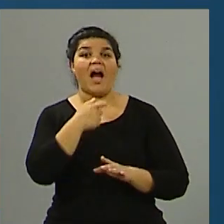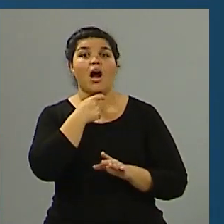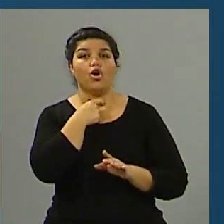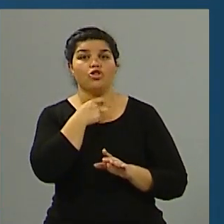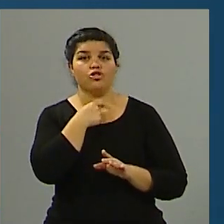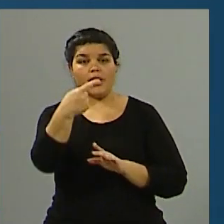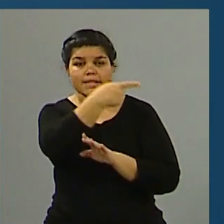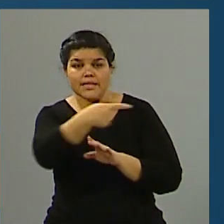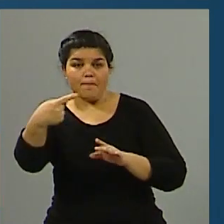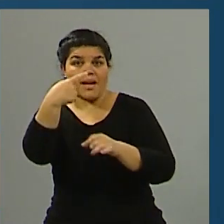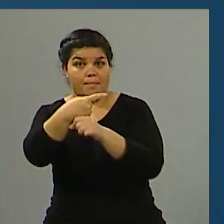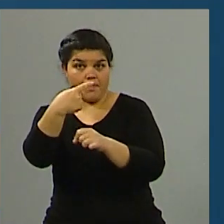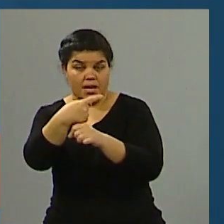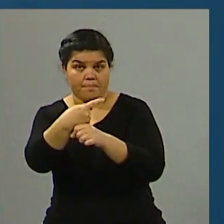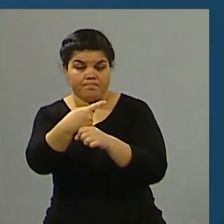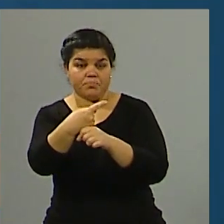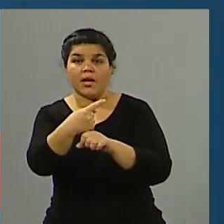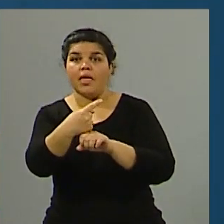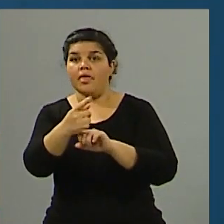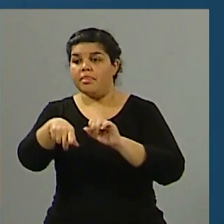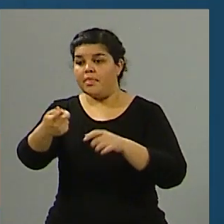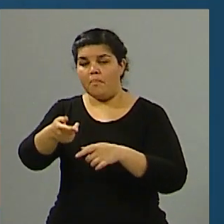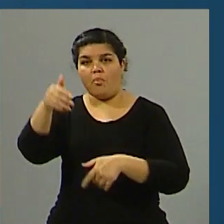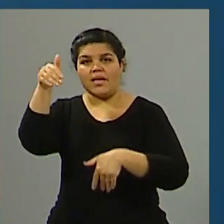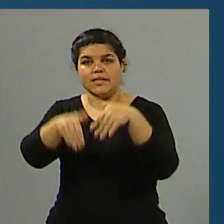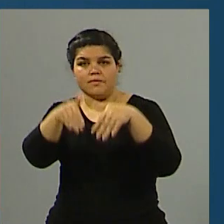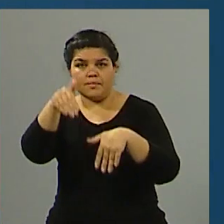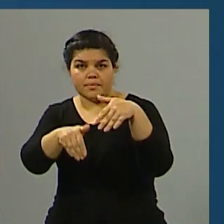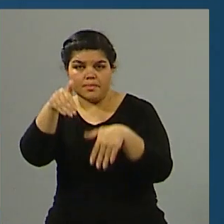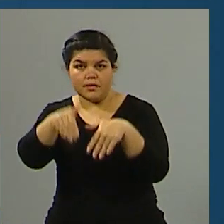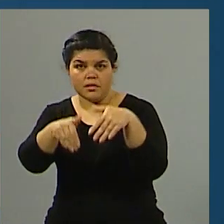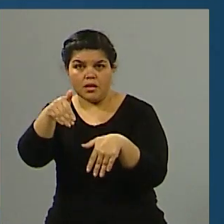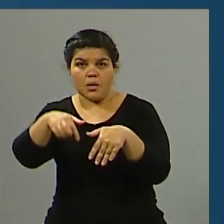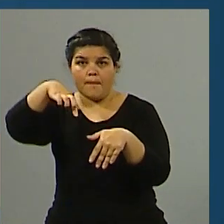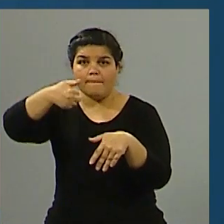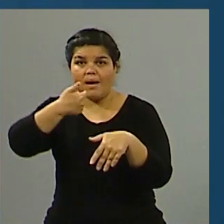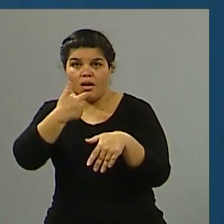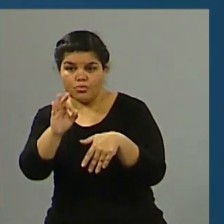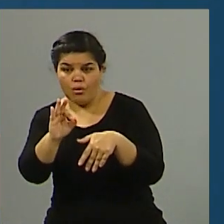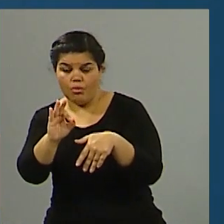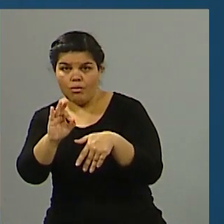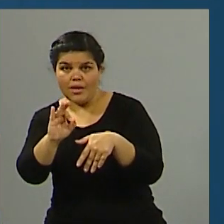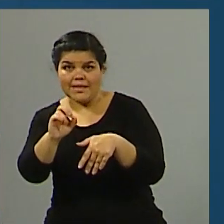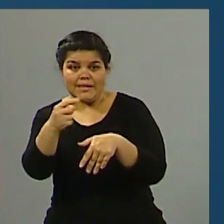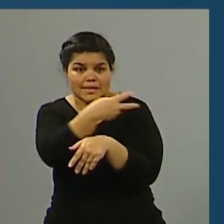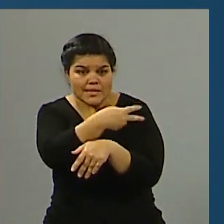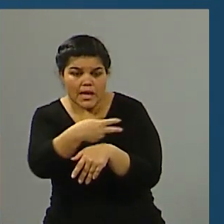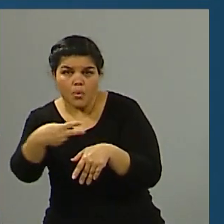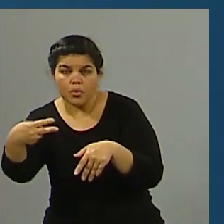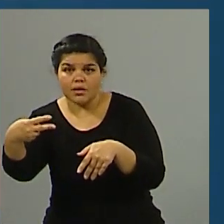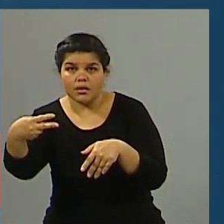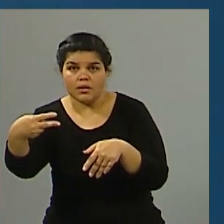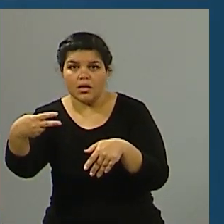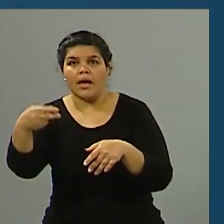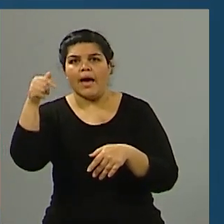agosto. Después de las pasos, el día martes, tuvimos un listado de invasión de nuevos